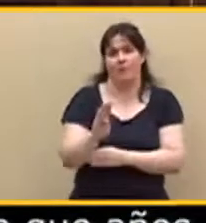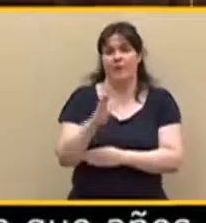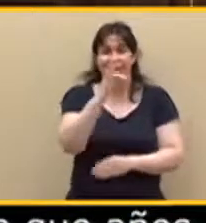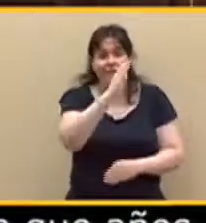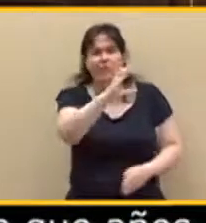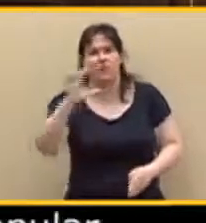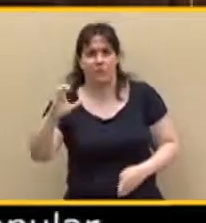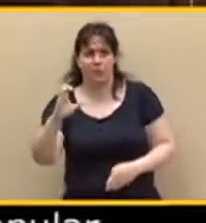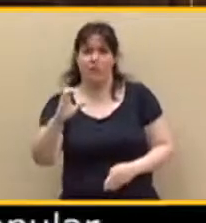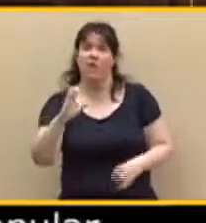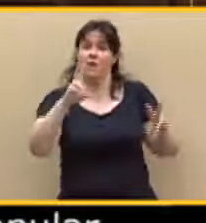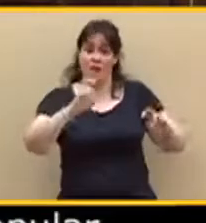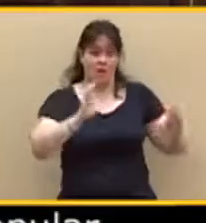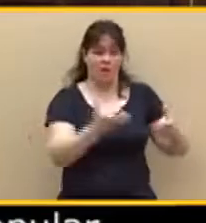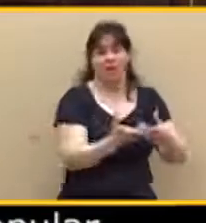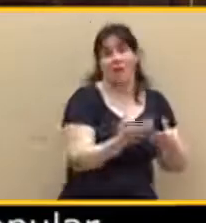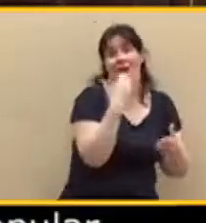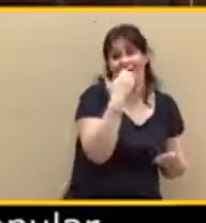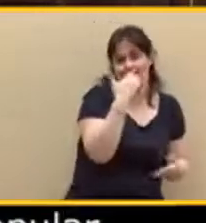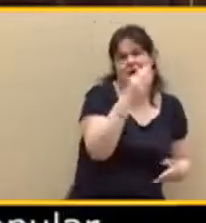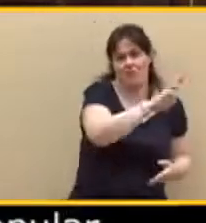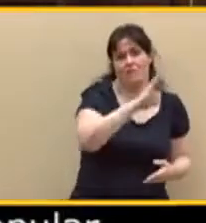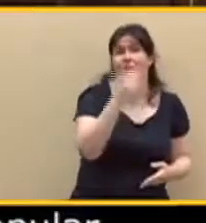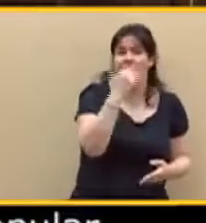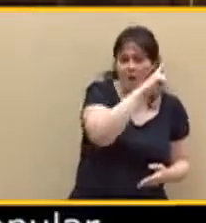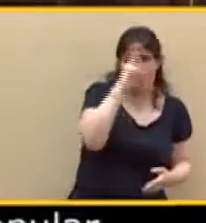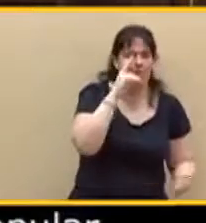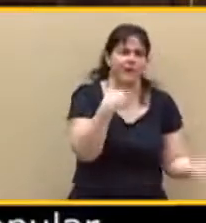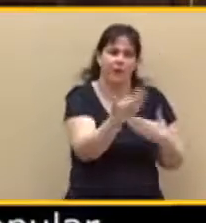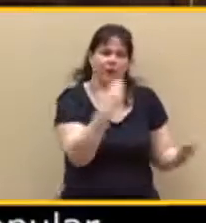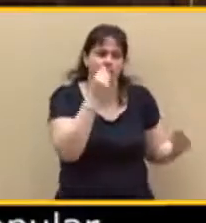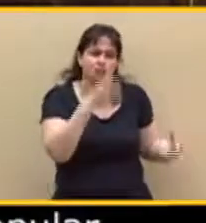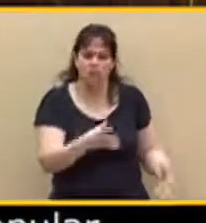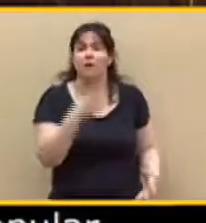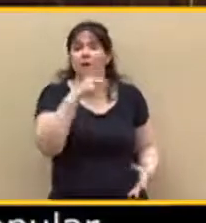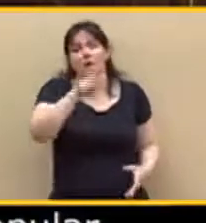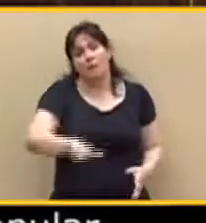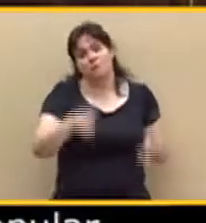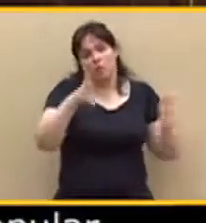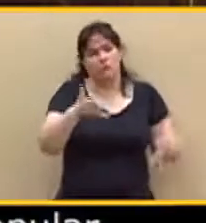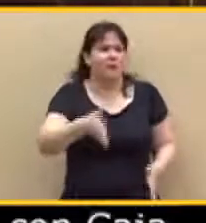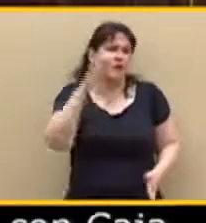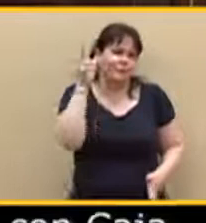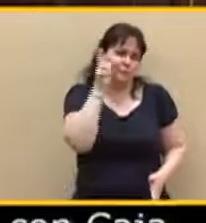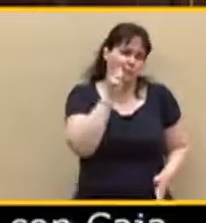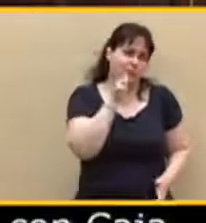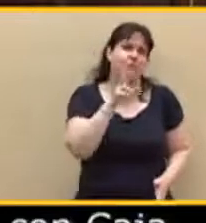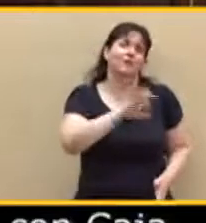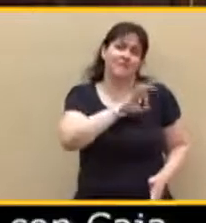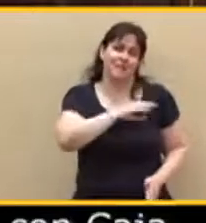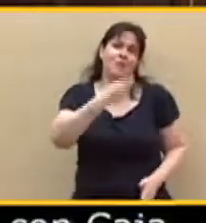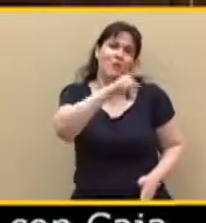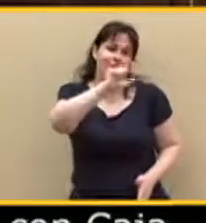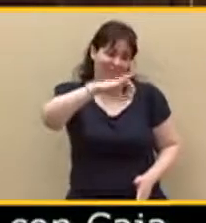caja del PP, con Caja Madrid, con la que compartía un consejero de lujo, que también le sonará, su presidente Miguel Blesa, amigo y